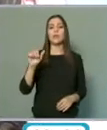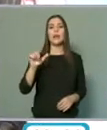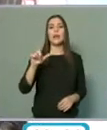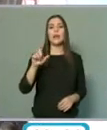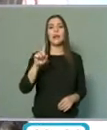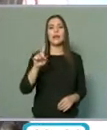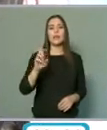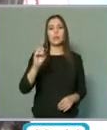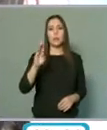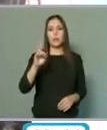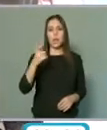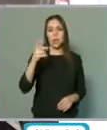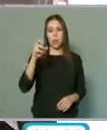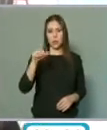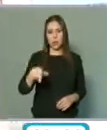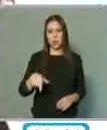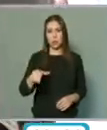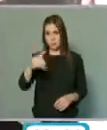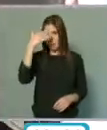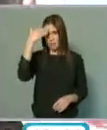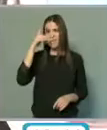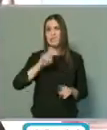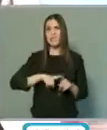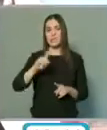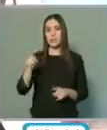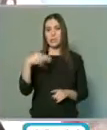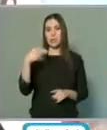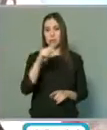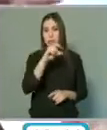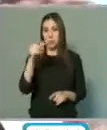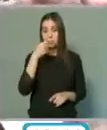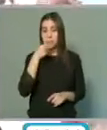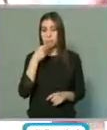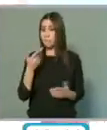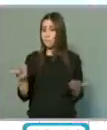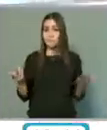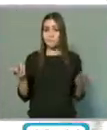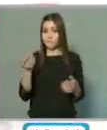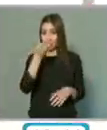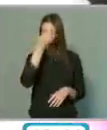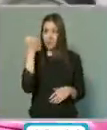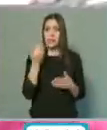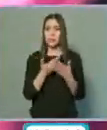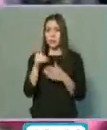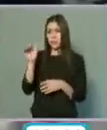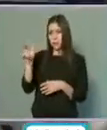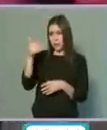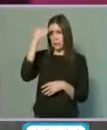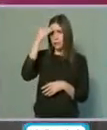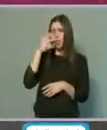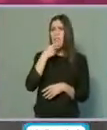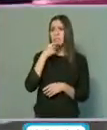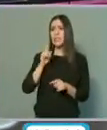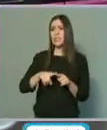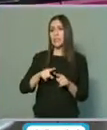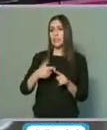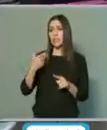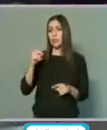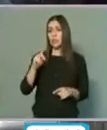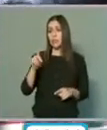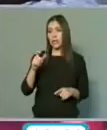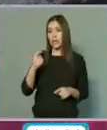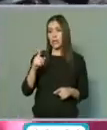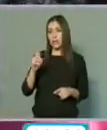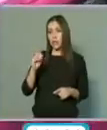sabe quién es González Obregón? No me diga, porque le voy a preguntar al maestro. ¿Usted sabe quién es González Obregón?